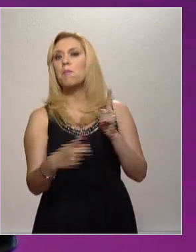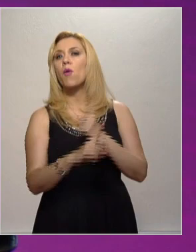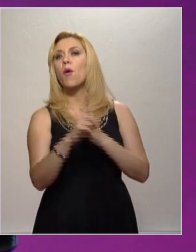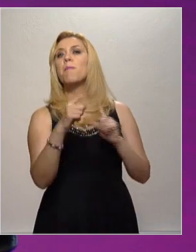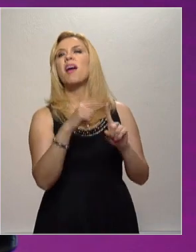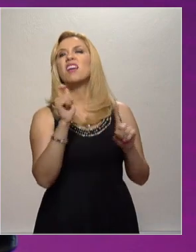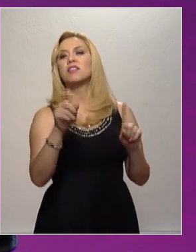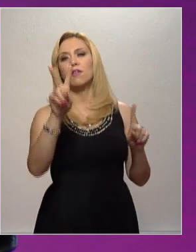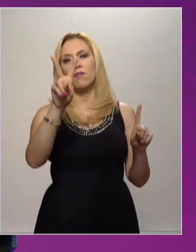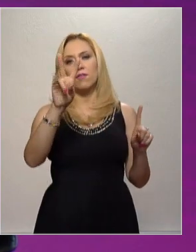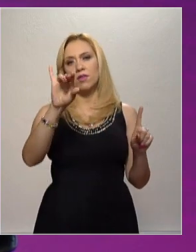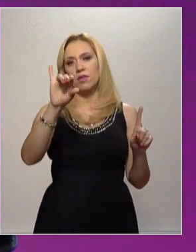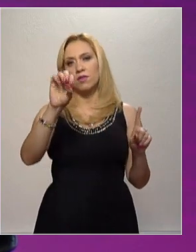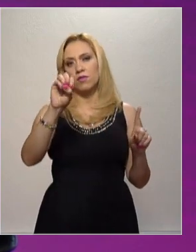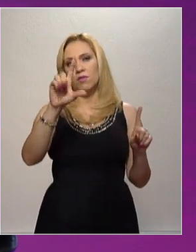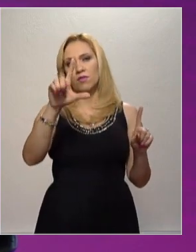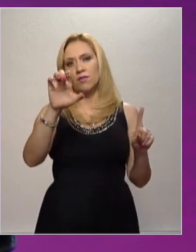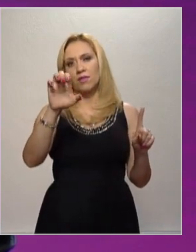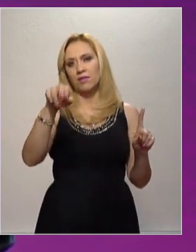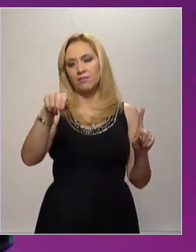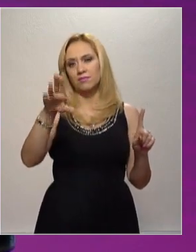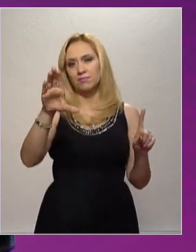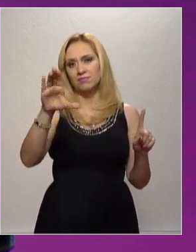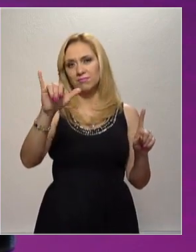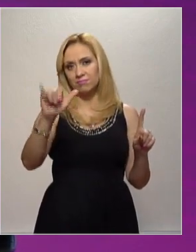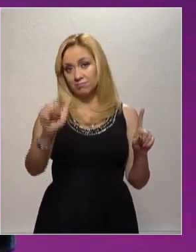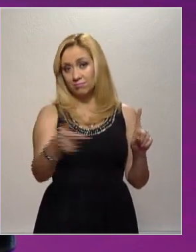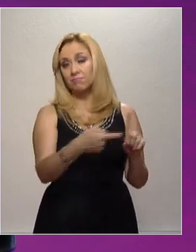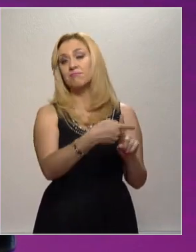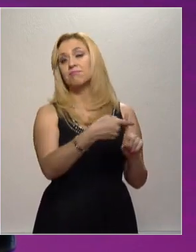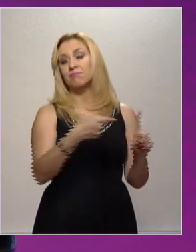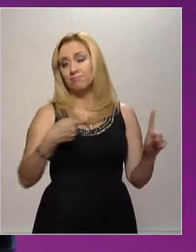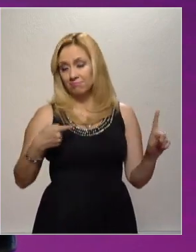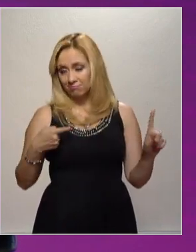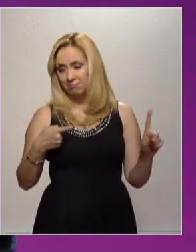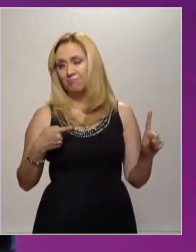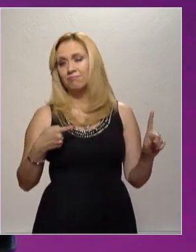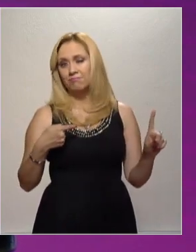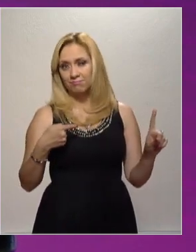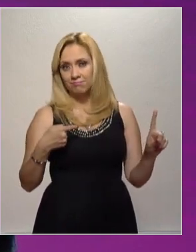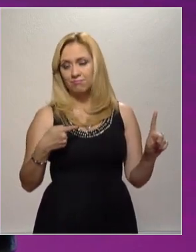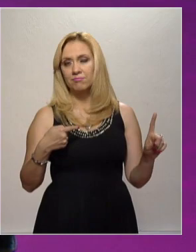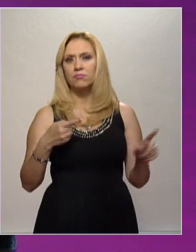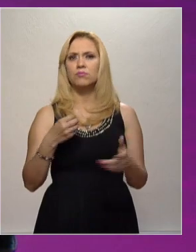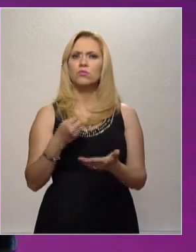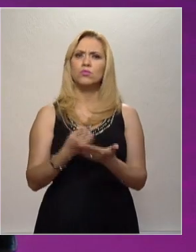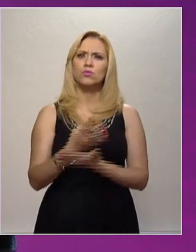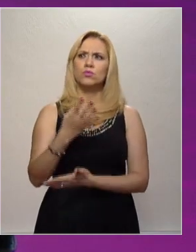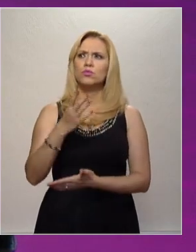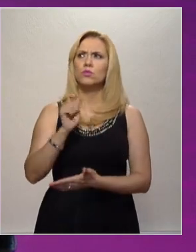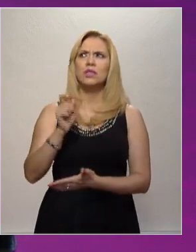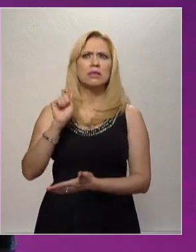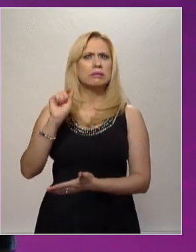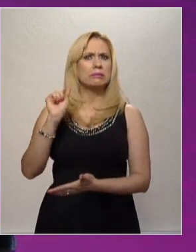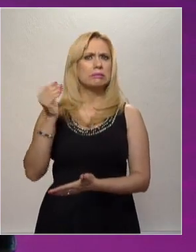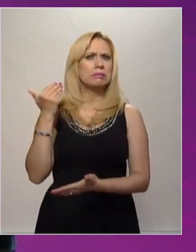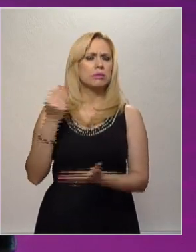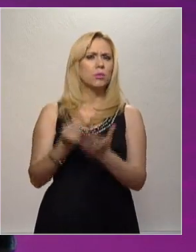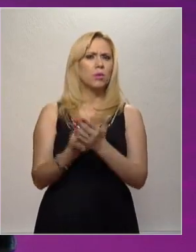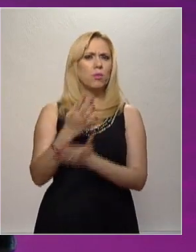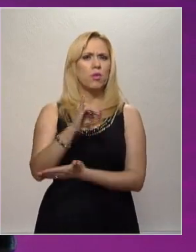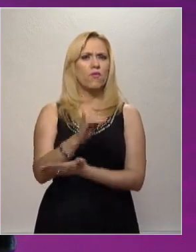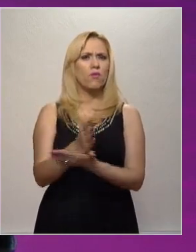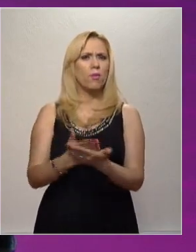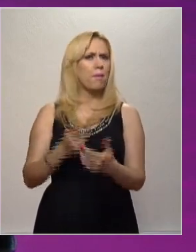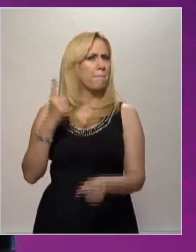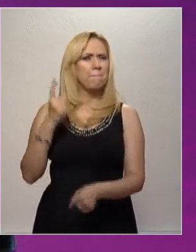por ejemplo, a mí me llamó mucho la atención que en el último informe de la Relatora Especial de Violencia contra la Mujer, de violencia obstétrica, que es el primer informe de